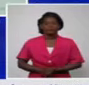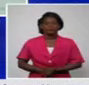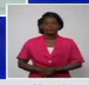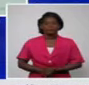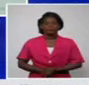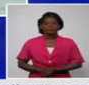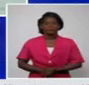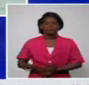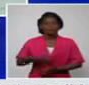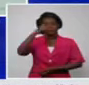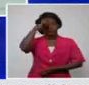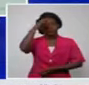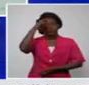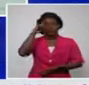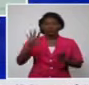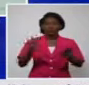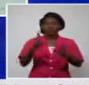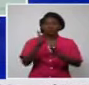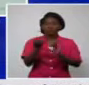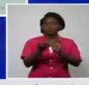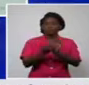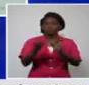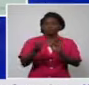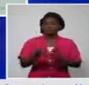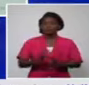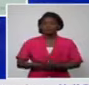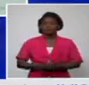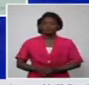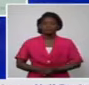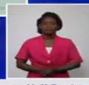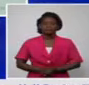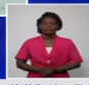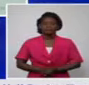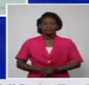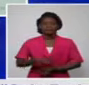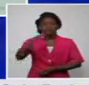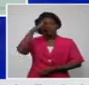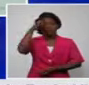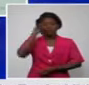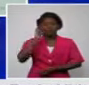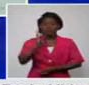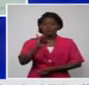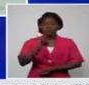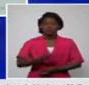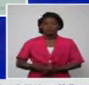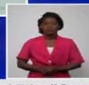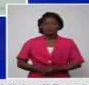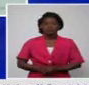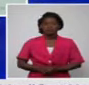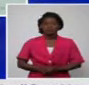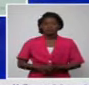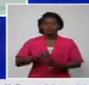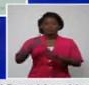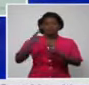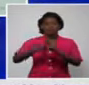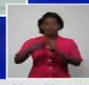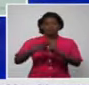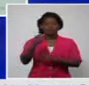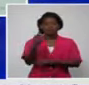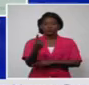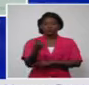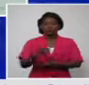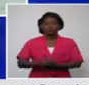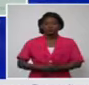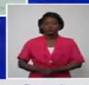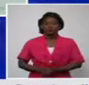casos autóctonos confirmados, en Santi Espíritus 7, Cabaiguán 4, Yaguajay 1. También es una